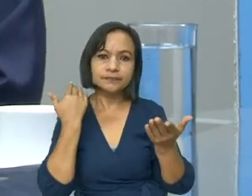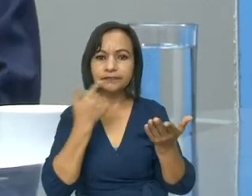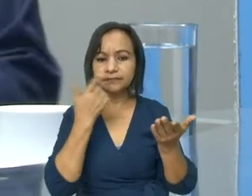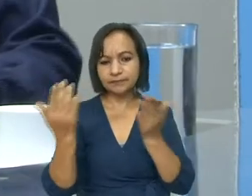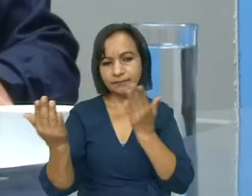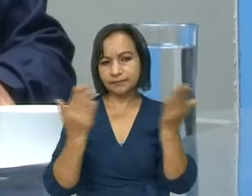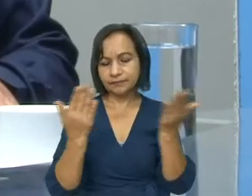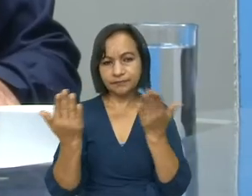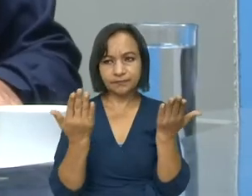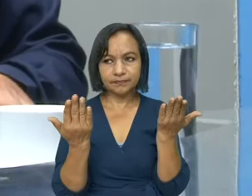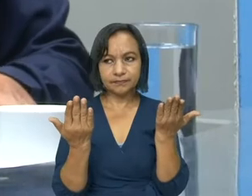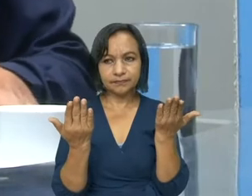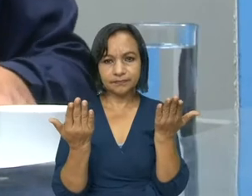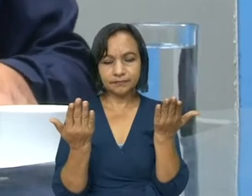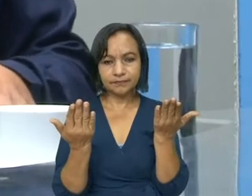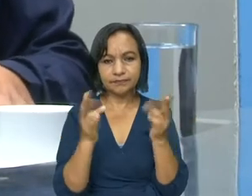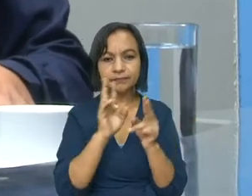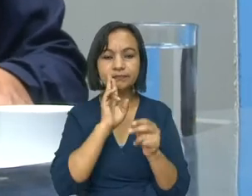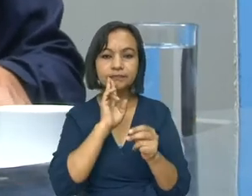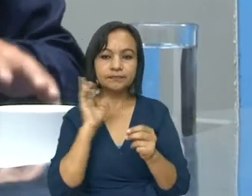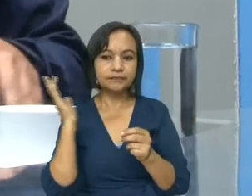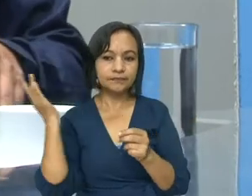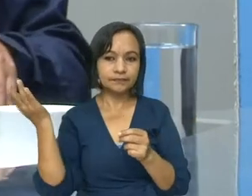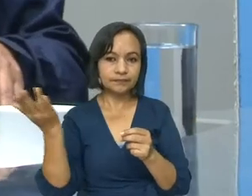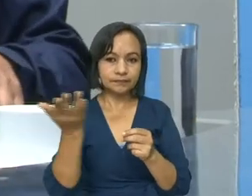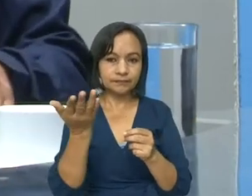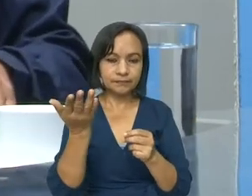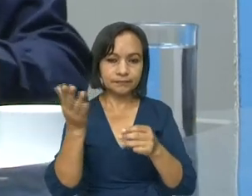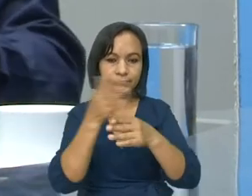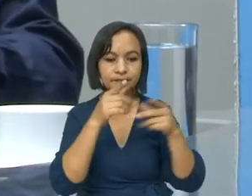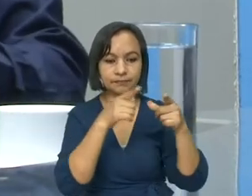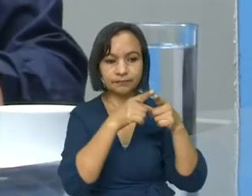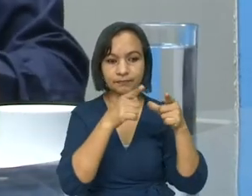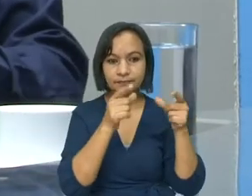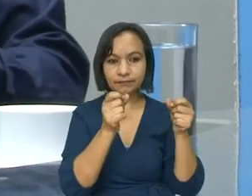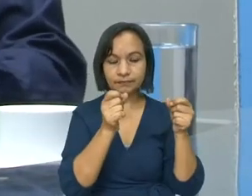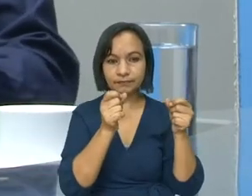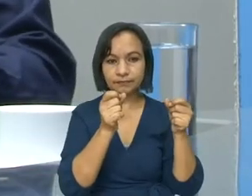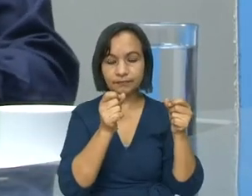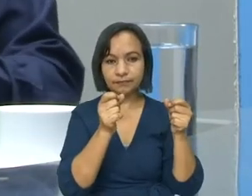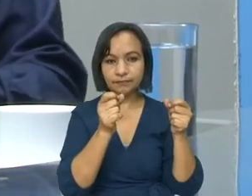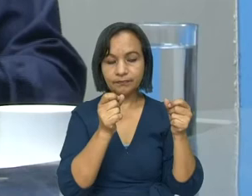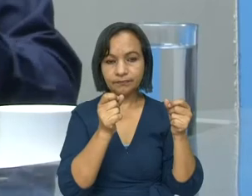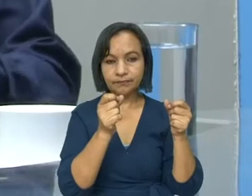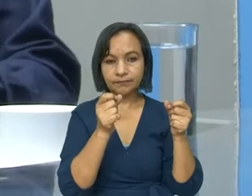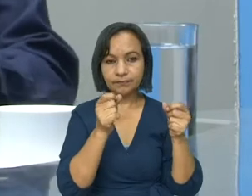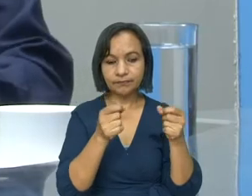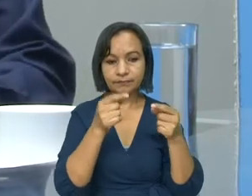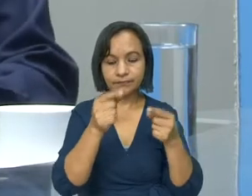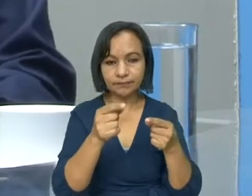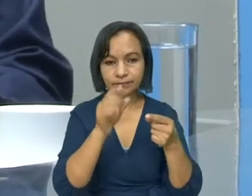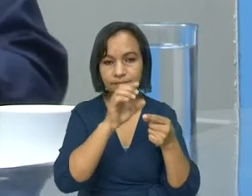comparación. Si vos tenés tu restaurante, ¿sí?, en cualquier parte de Managua, Tierra Firme, a vos te llega tu proveedor de tu gaseosa,